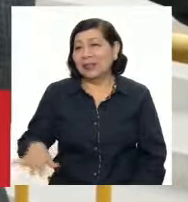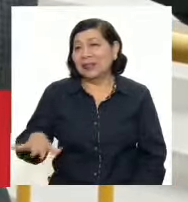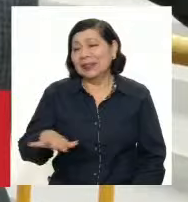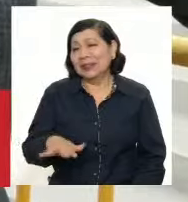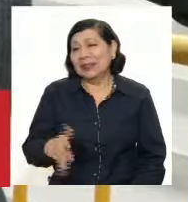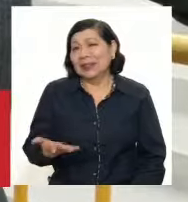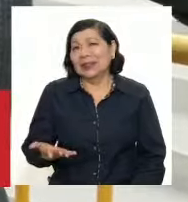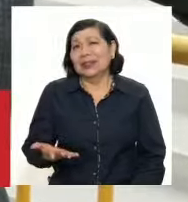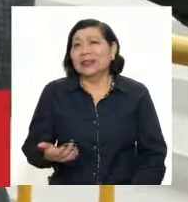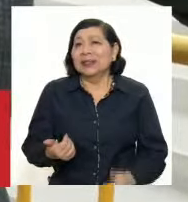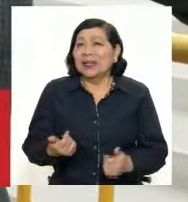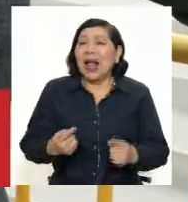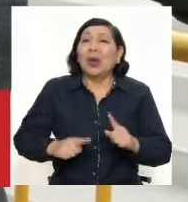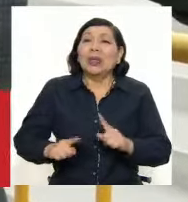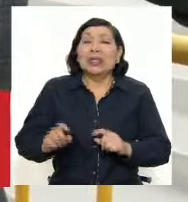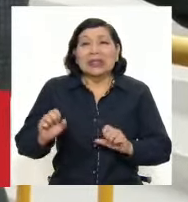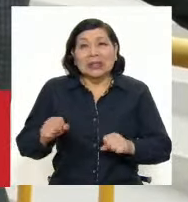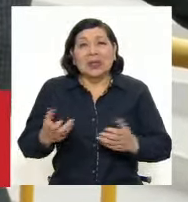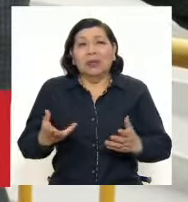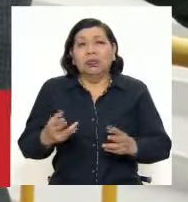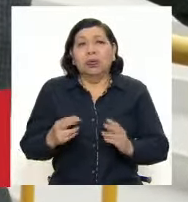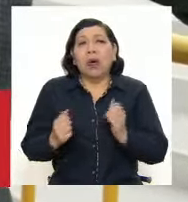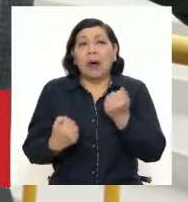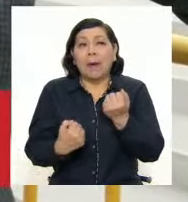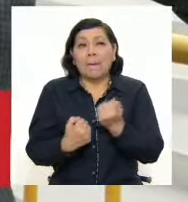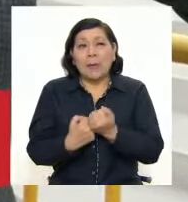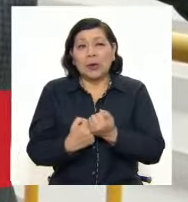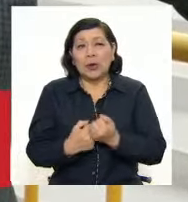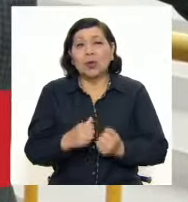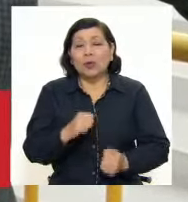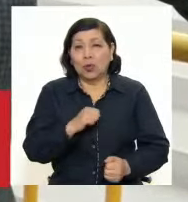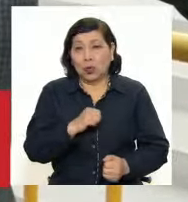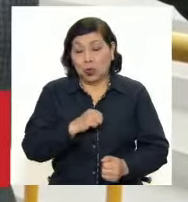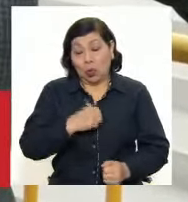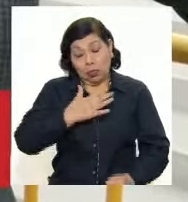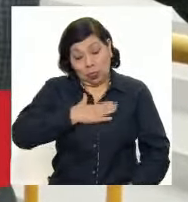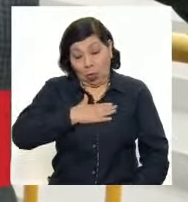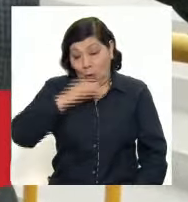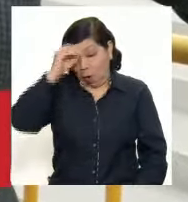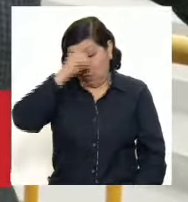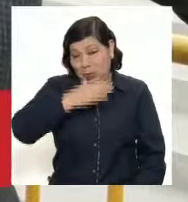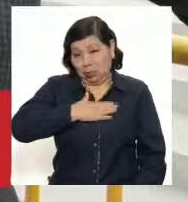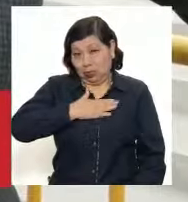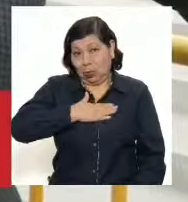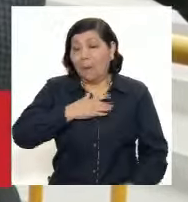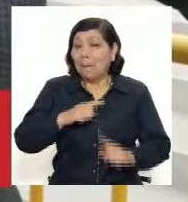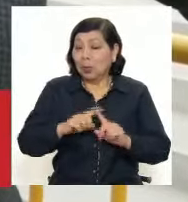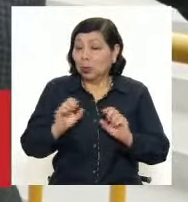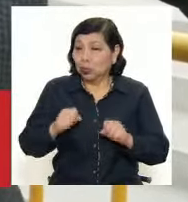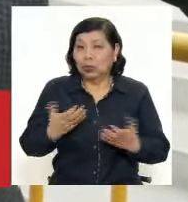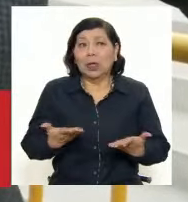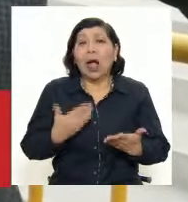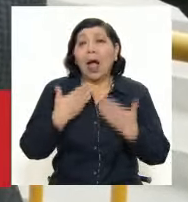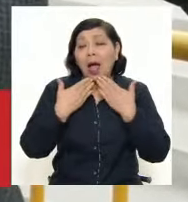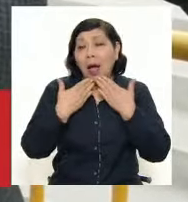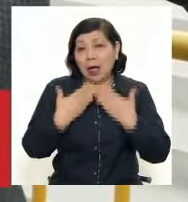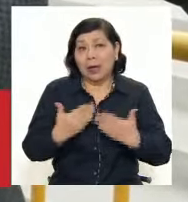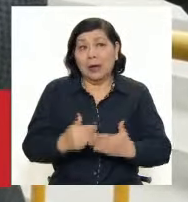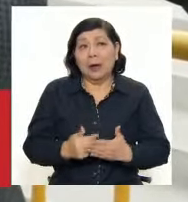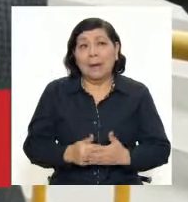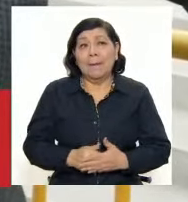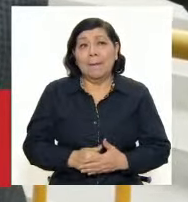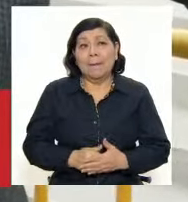Todos tenemos detractores y gente que nos respalda. Yo, en particular, en el balance, por supuesto, agradezco